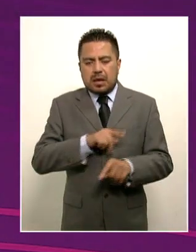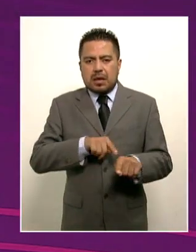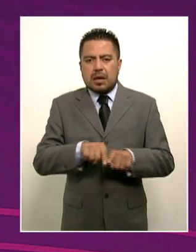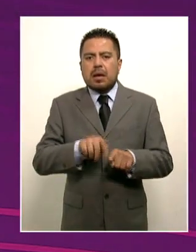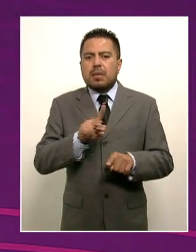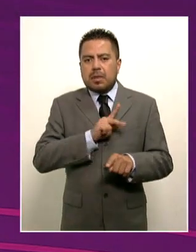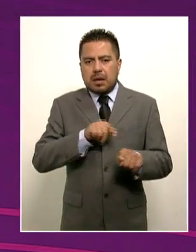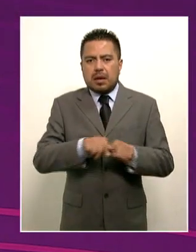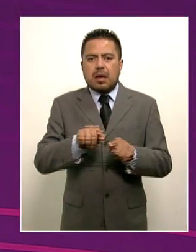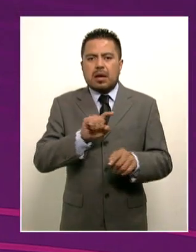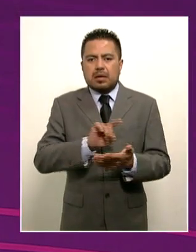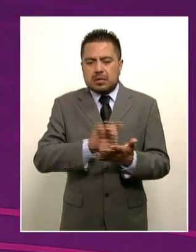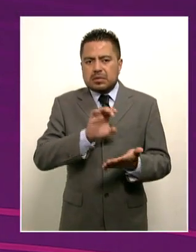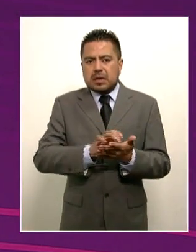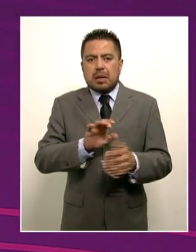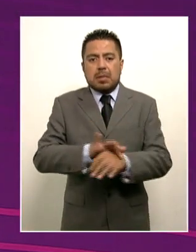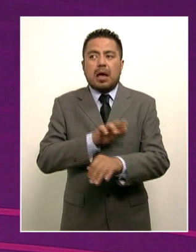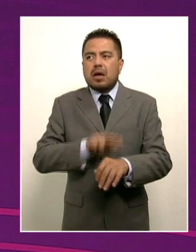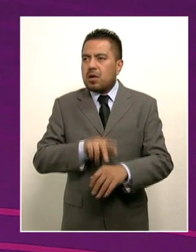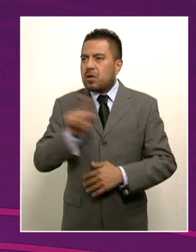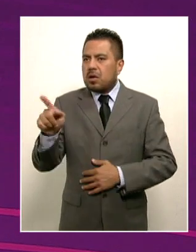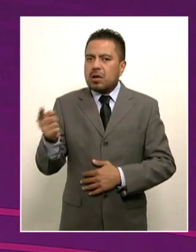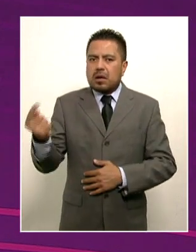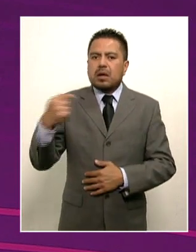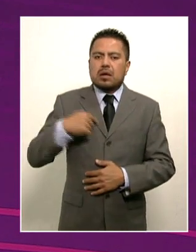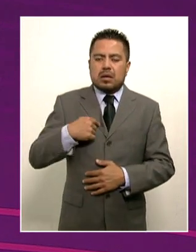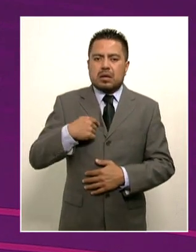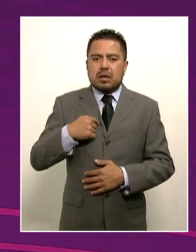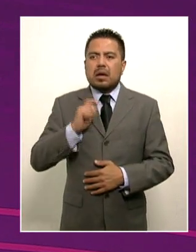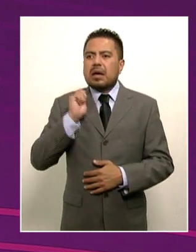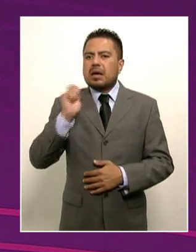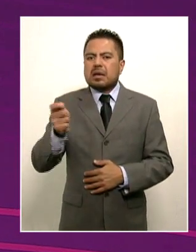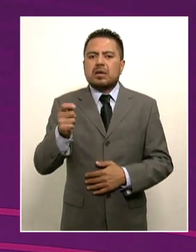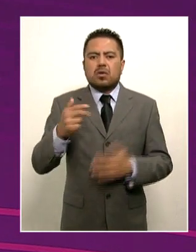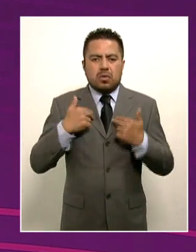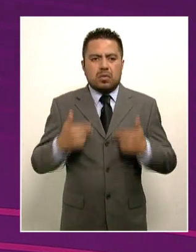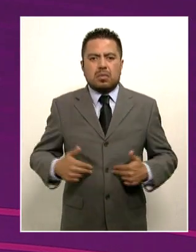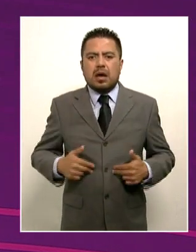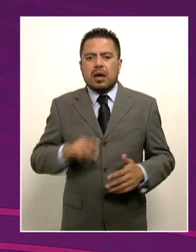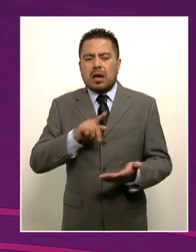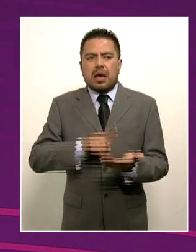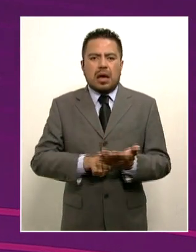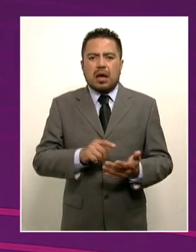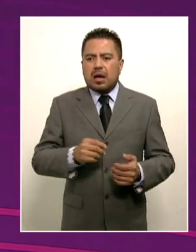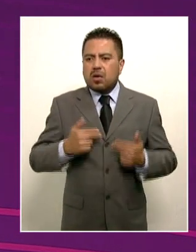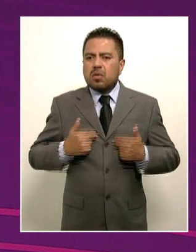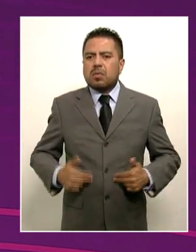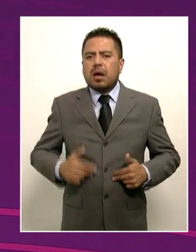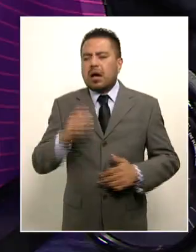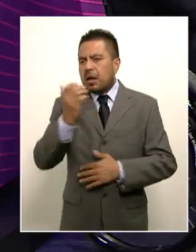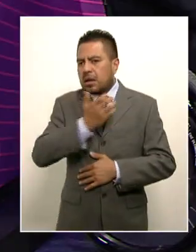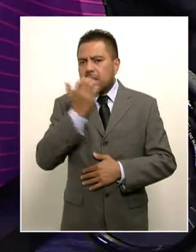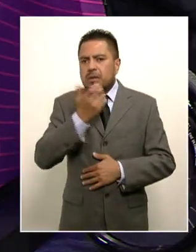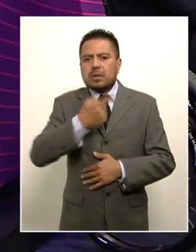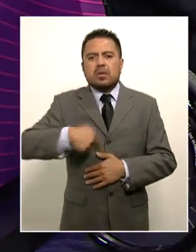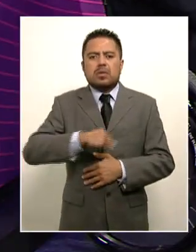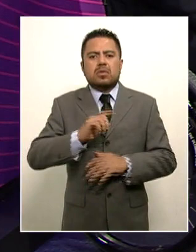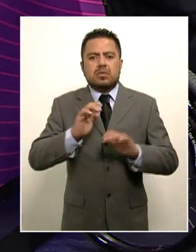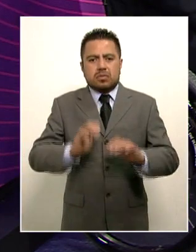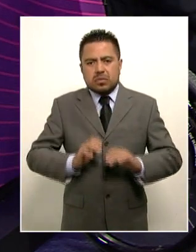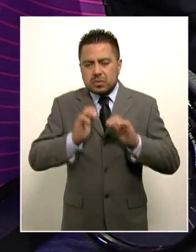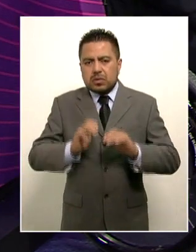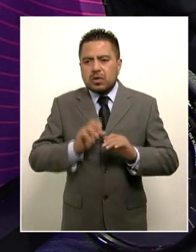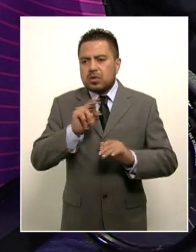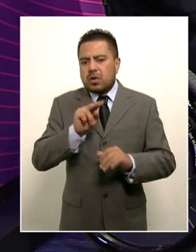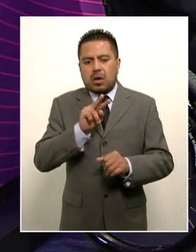tiene discapacidad múltiple, él es mayor que yo. Cuando ahora sí que el humano, yo tengo esta frase, que el humano estamos acostumbrados a que nos cuiden,